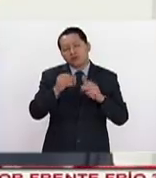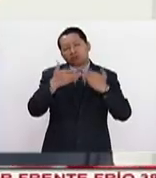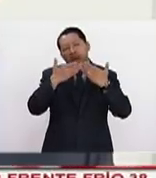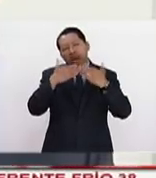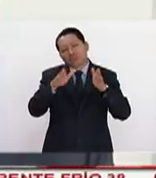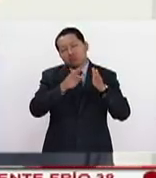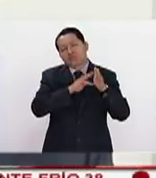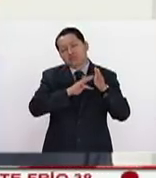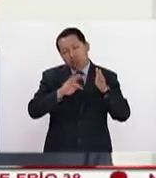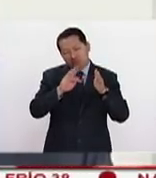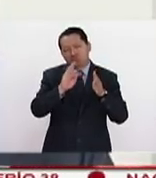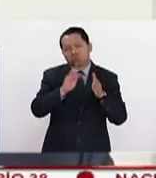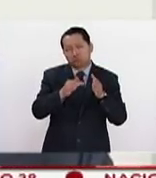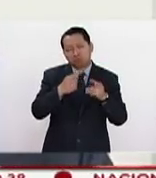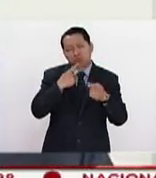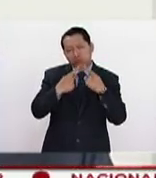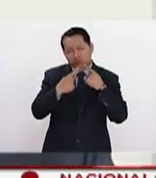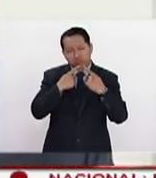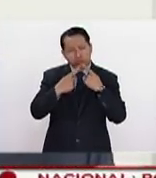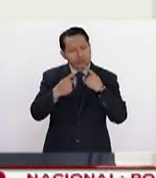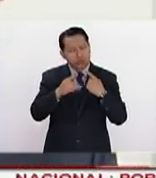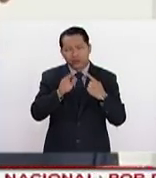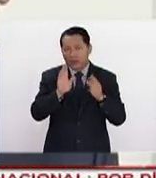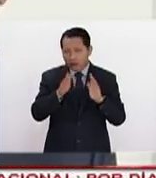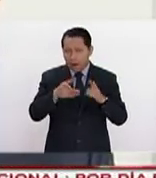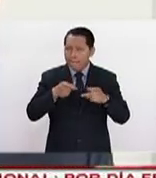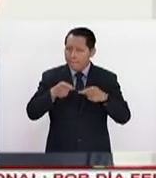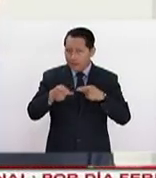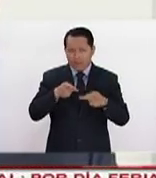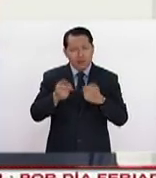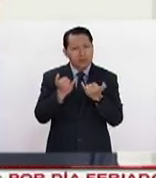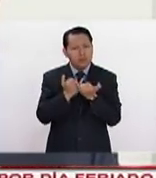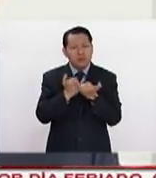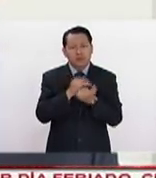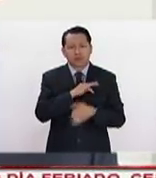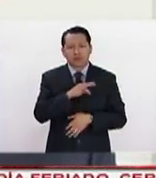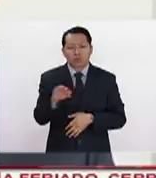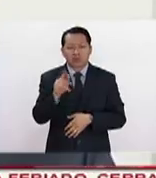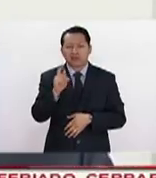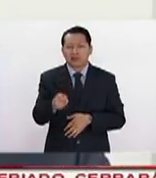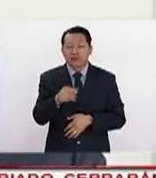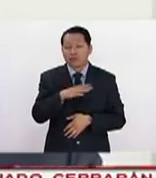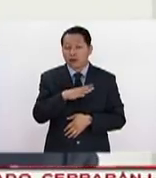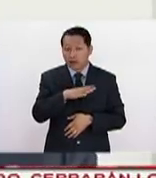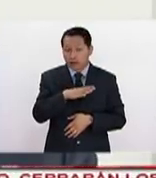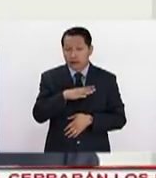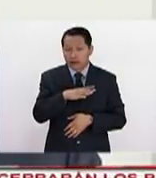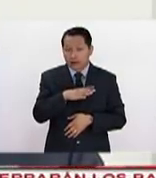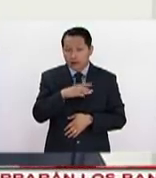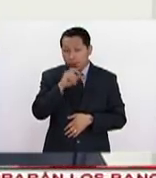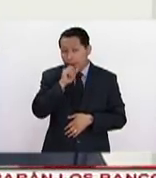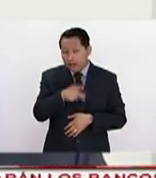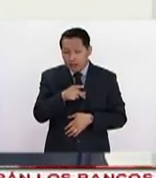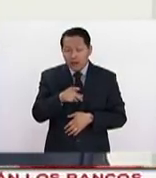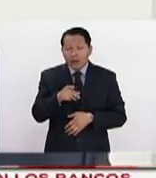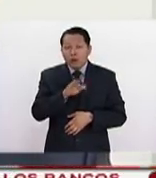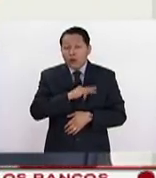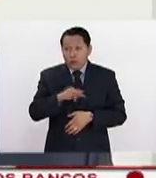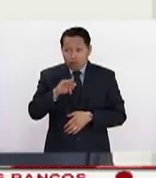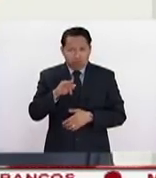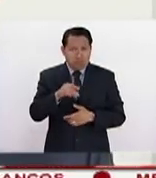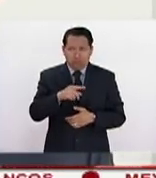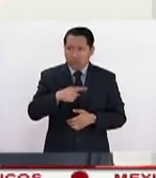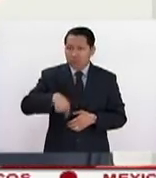abiertos y preparados para que cada uno de estos apoyos ciudadanos